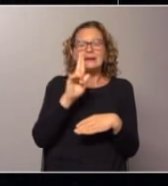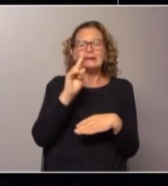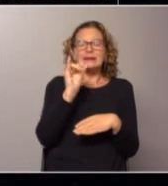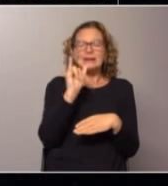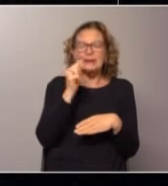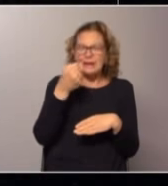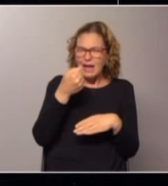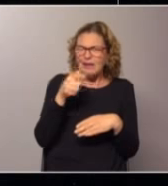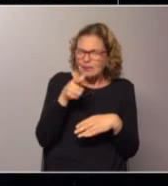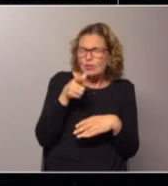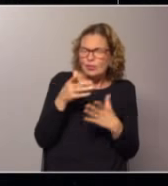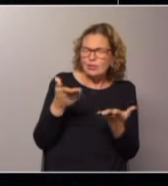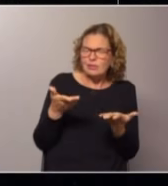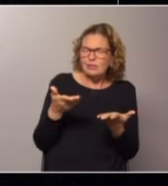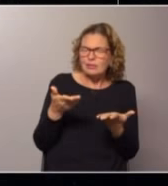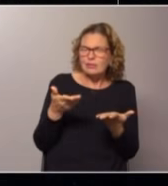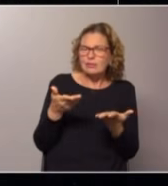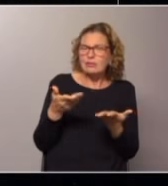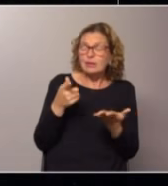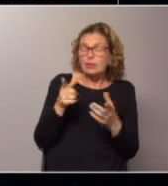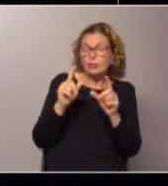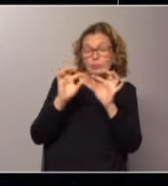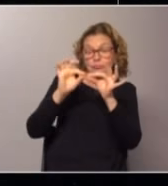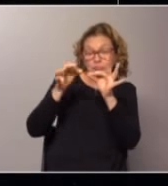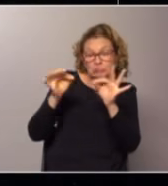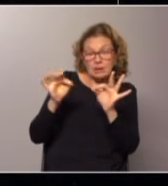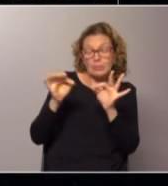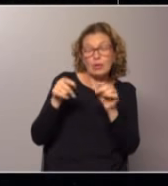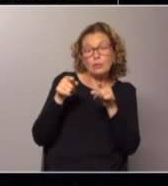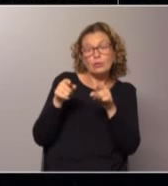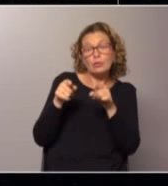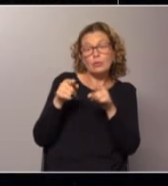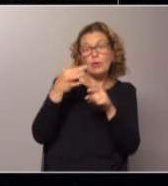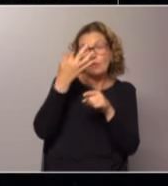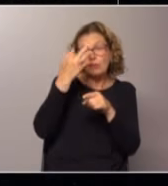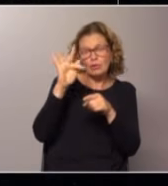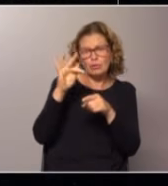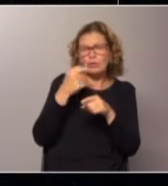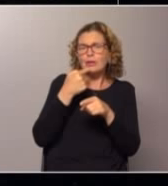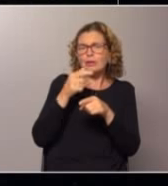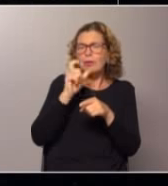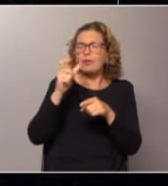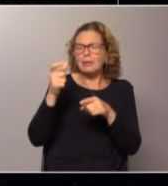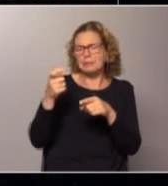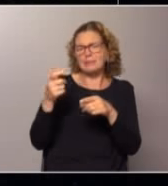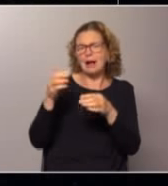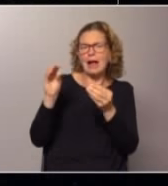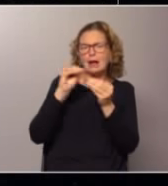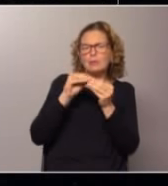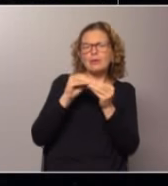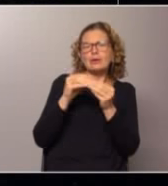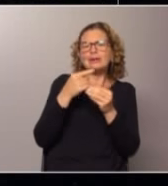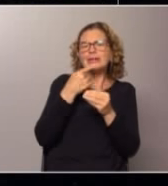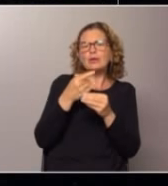eso pues es un concepto que como todos los filósofos nos inventamos algún concepto la pluri